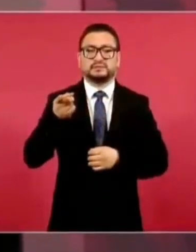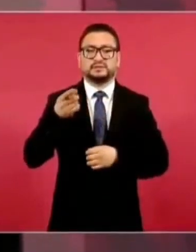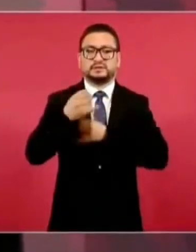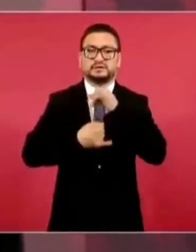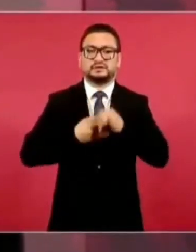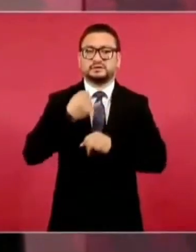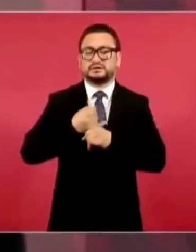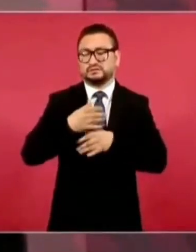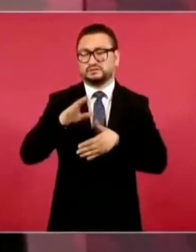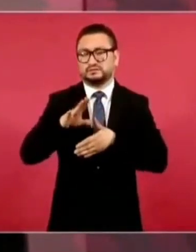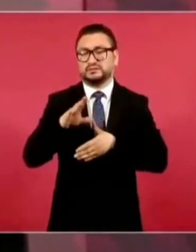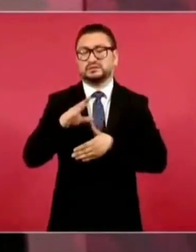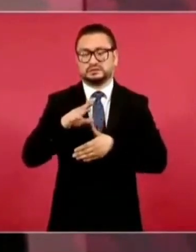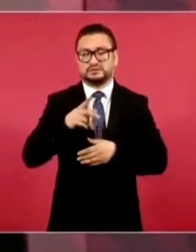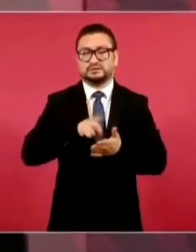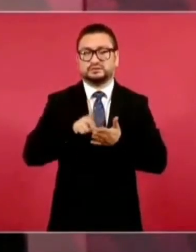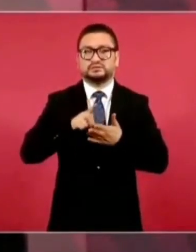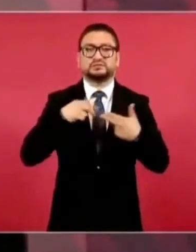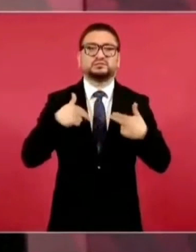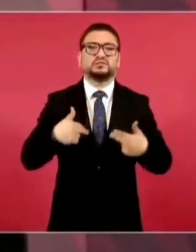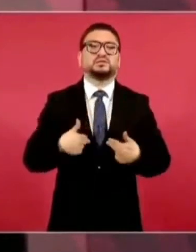Interamericana de Derechos Humanos?